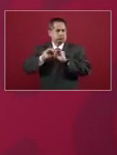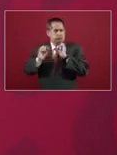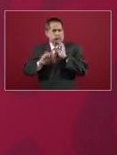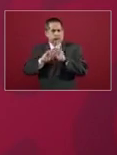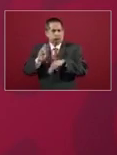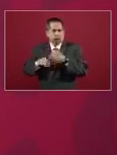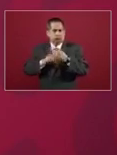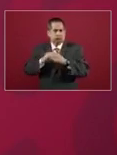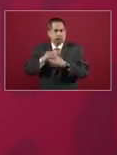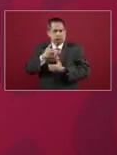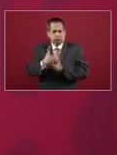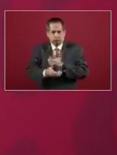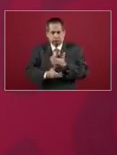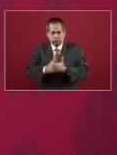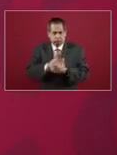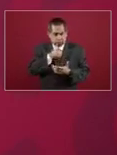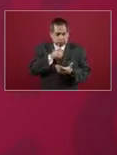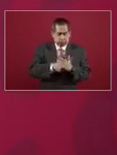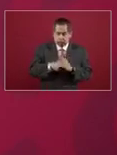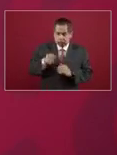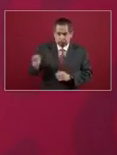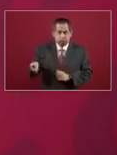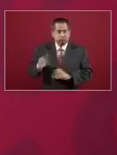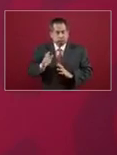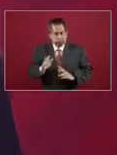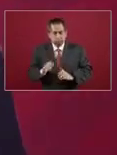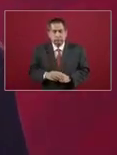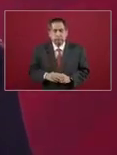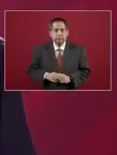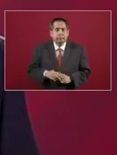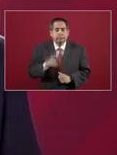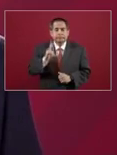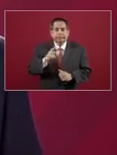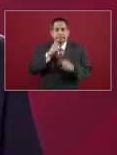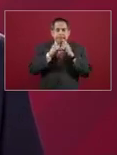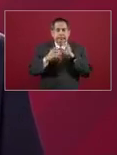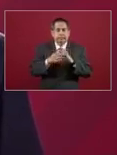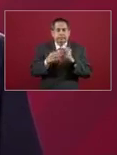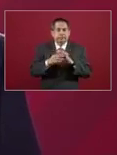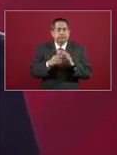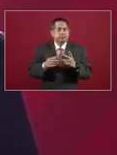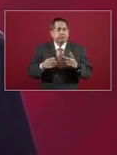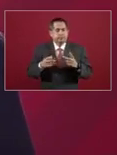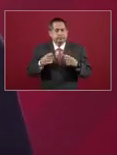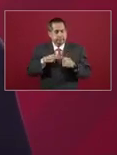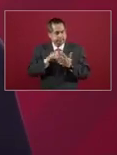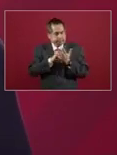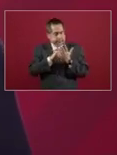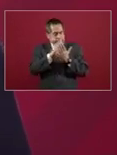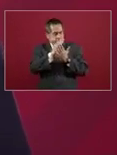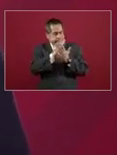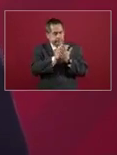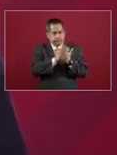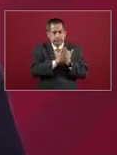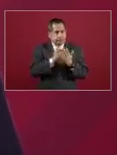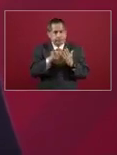del Comercio, pero no está en la agenda lo